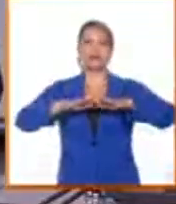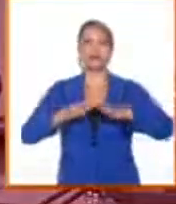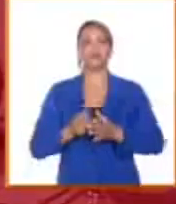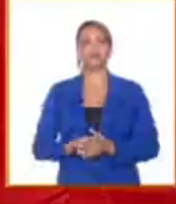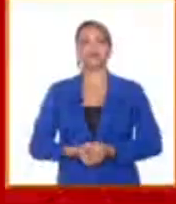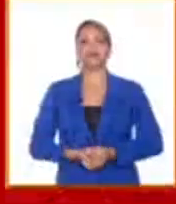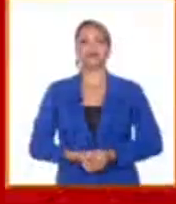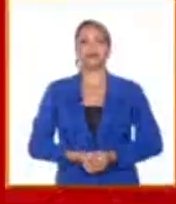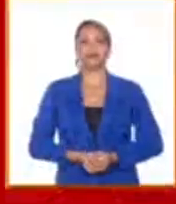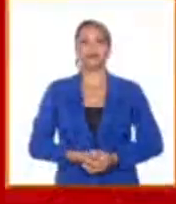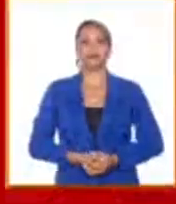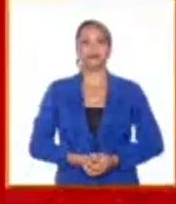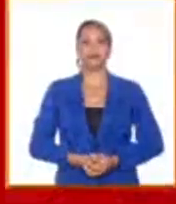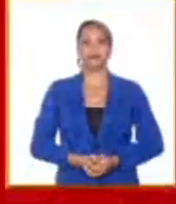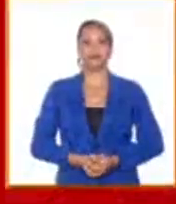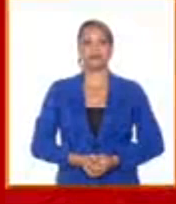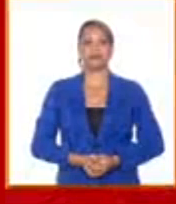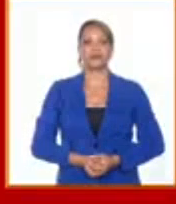nosotros.